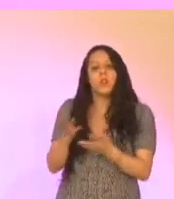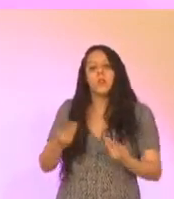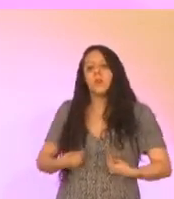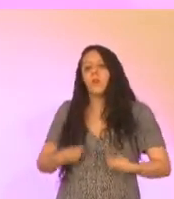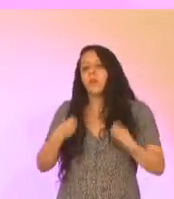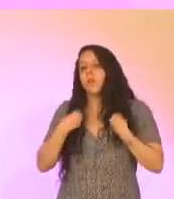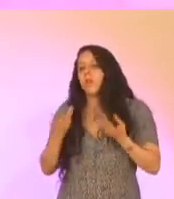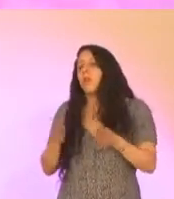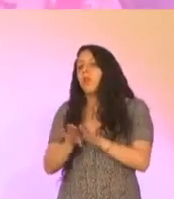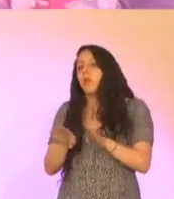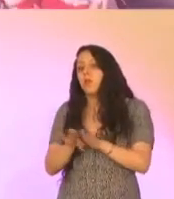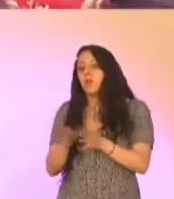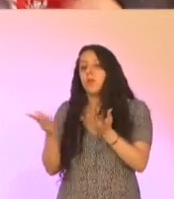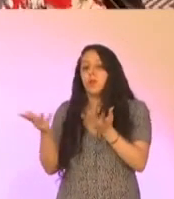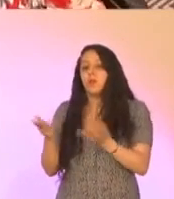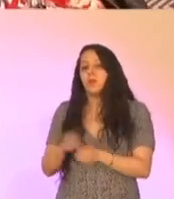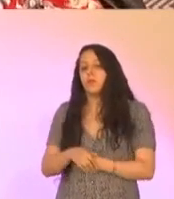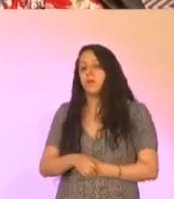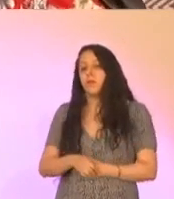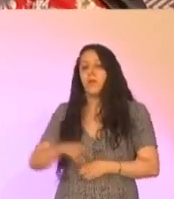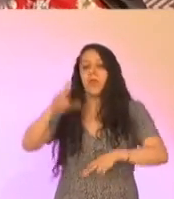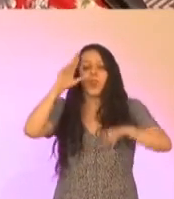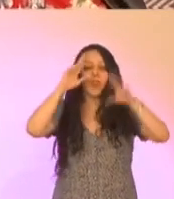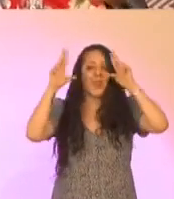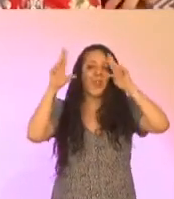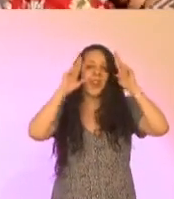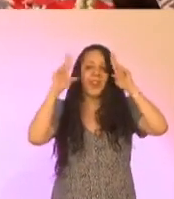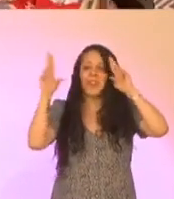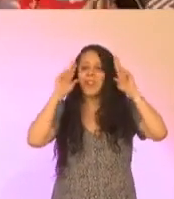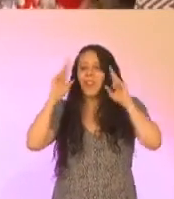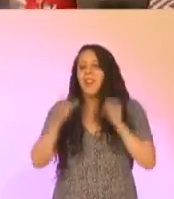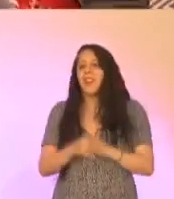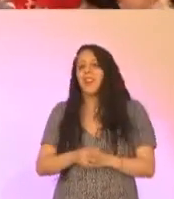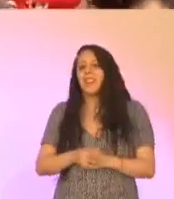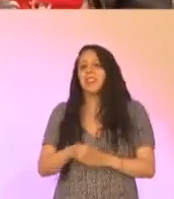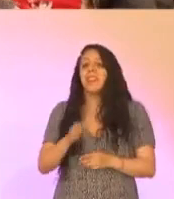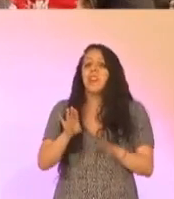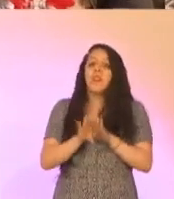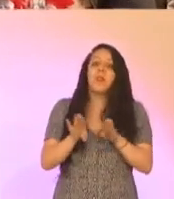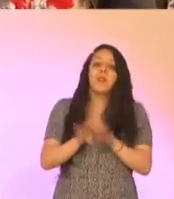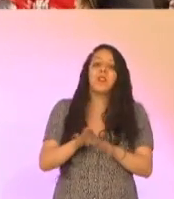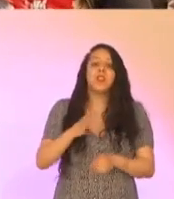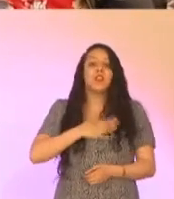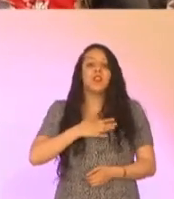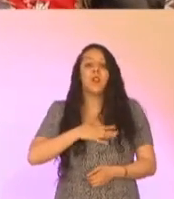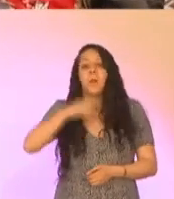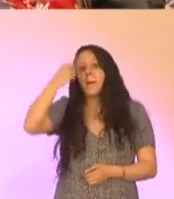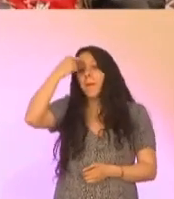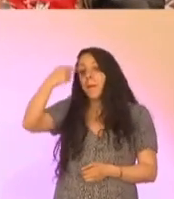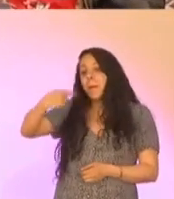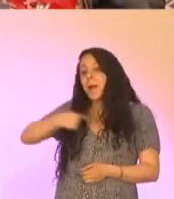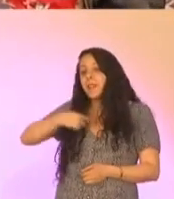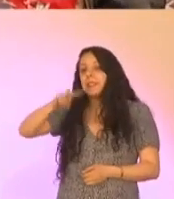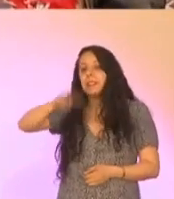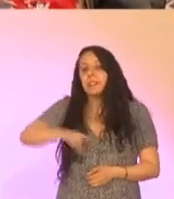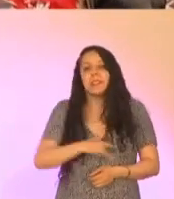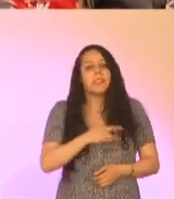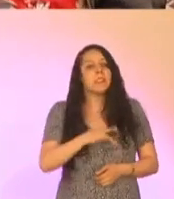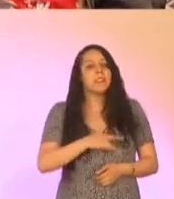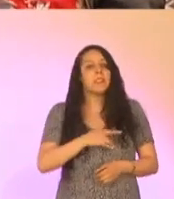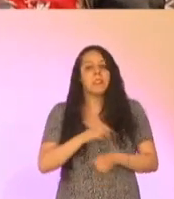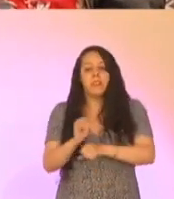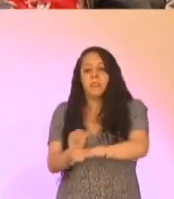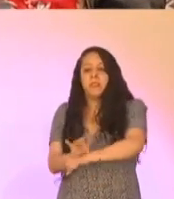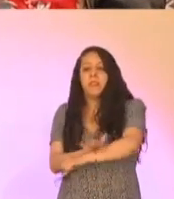hola hola a todos de verdad es que es algo muy muy bonito reencontrarse con gente